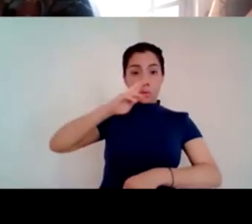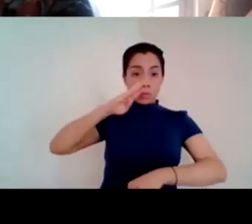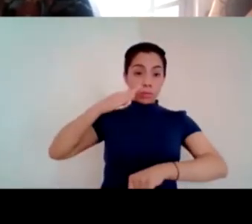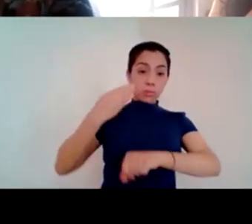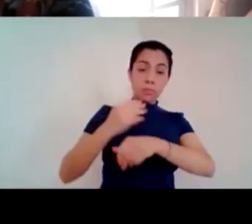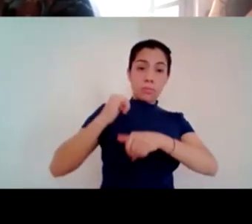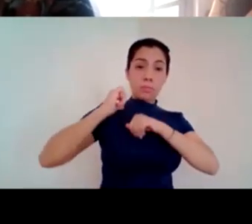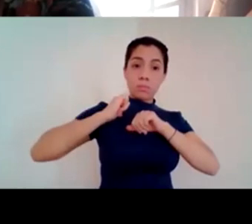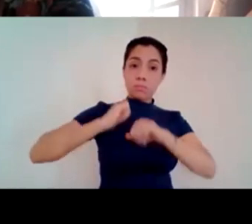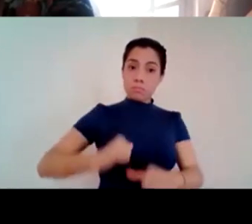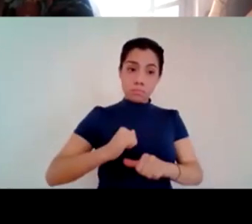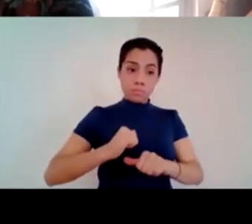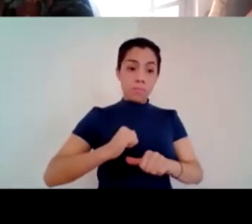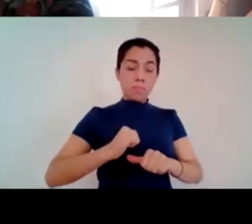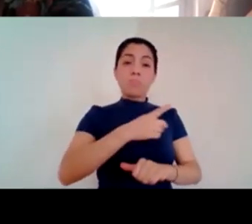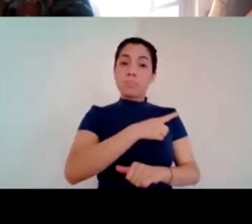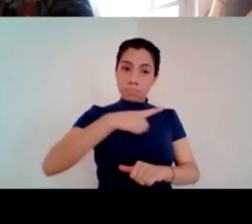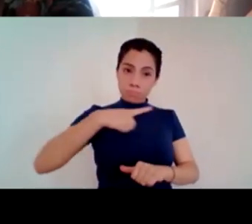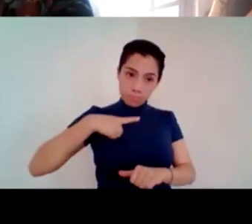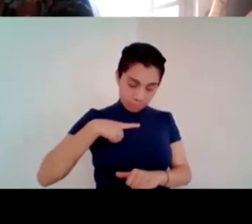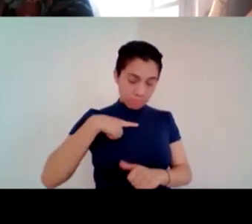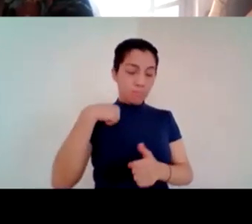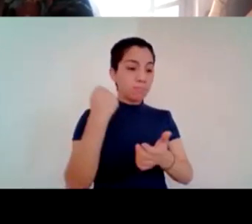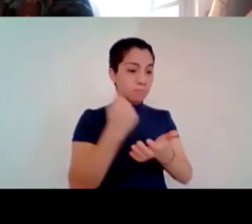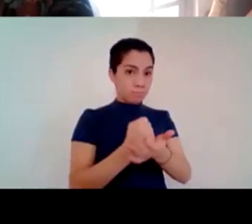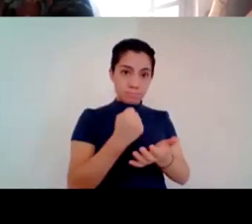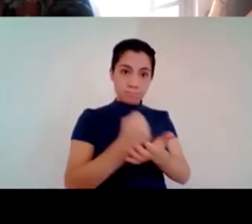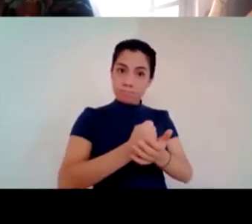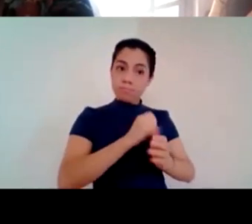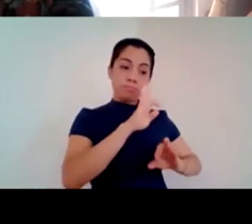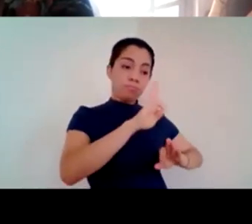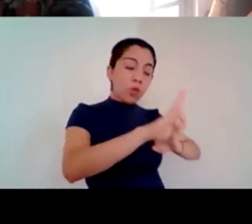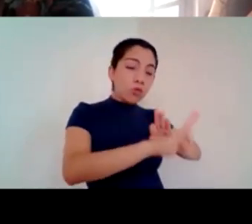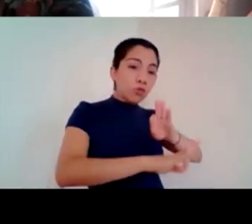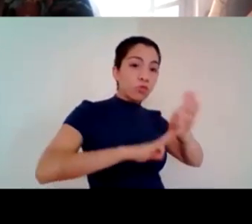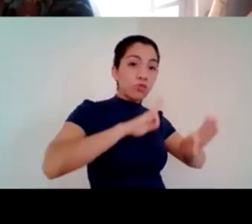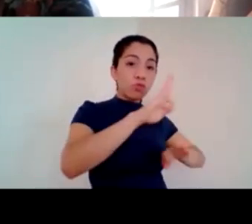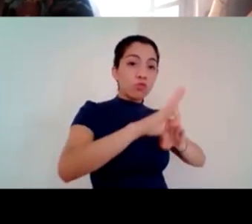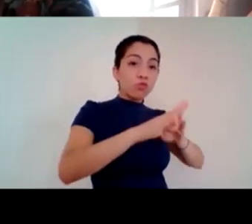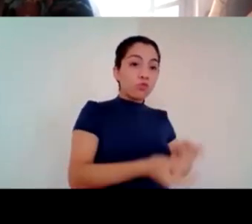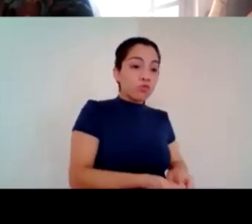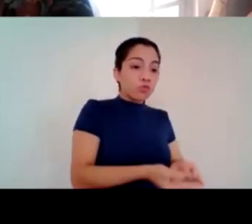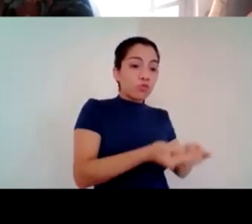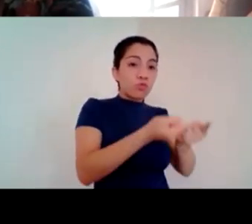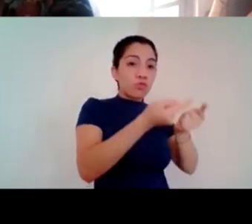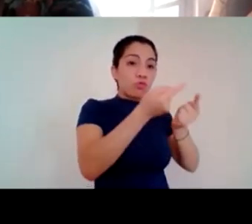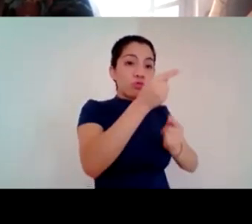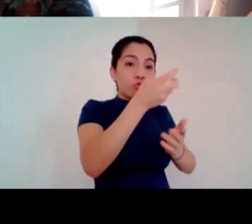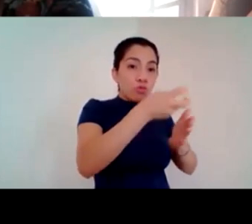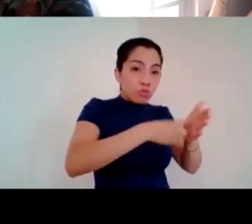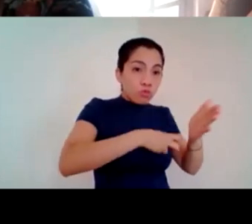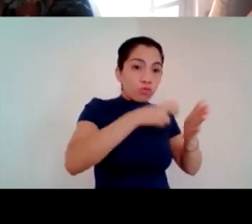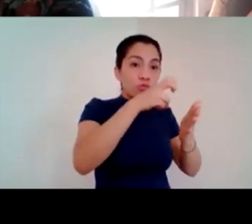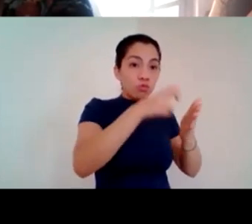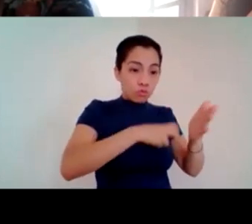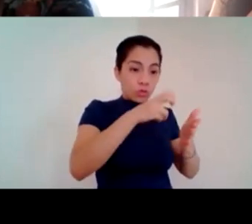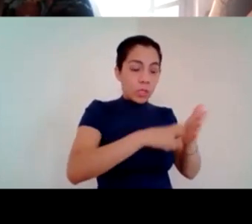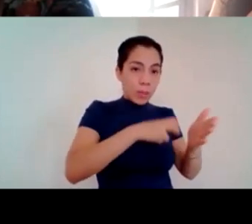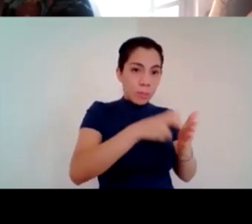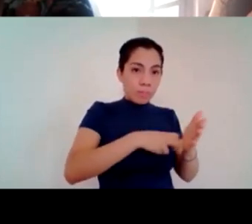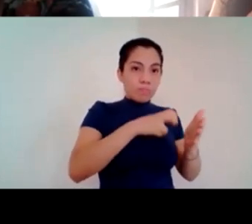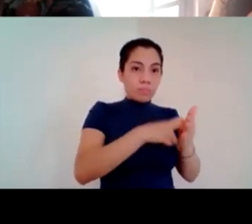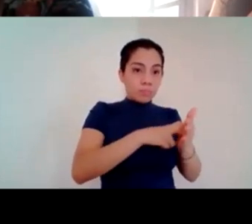derecho de la criatura que lo racionalice así o no secundario pero lo siente lo vive